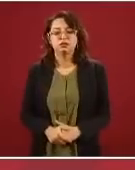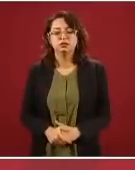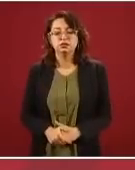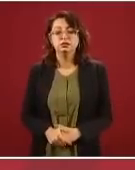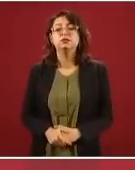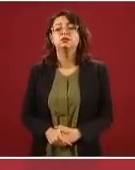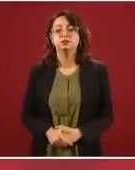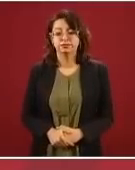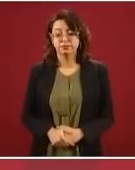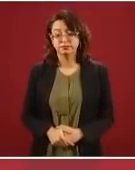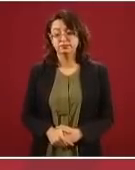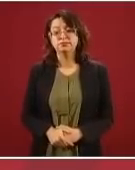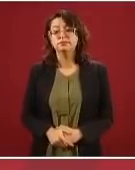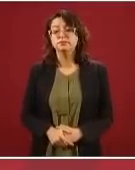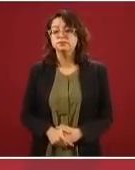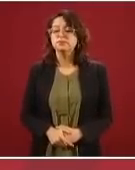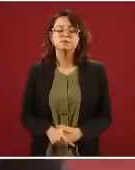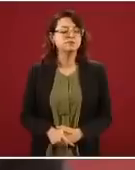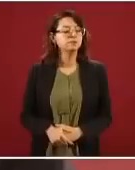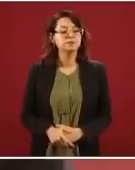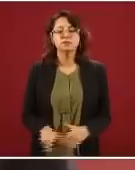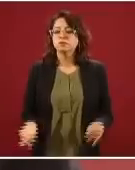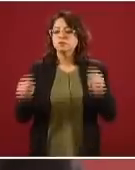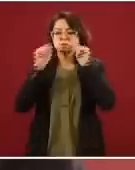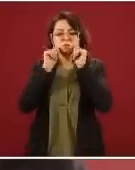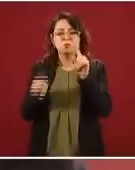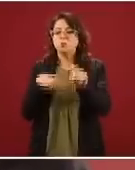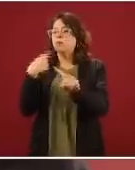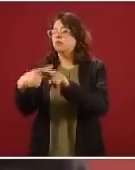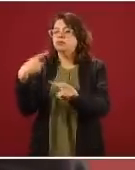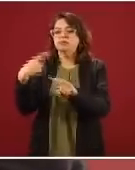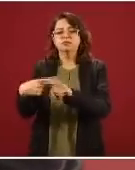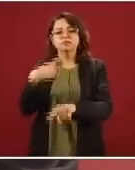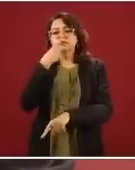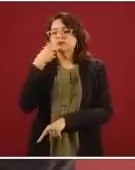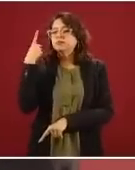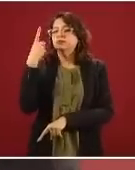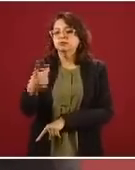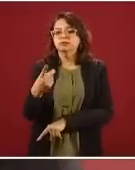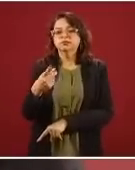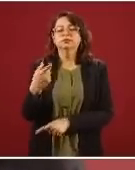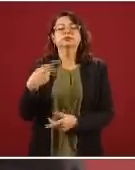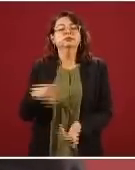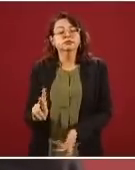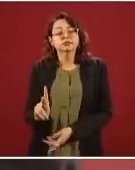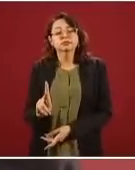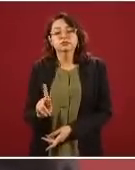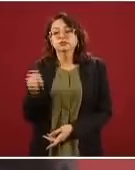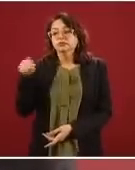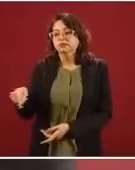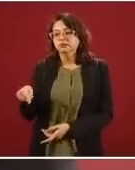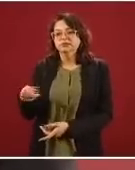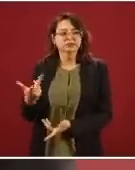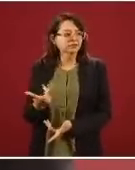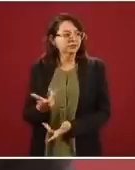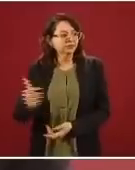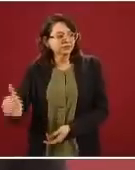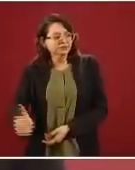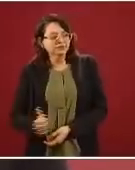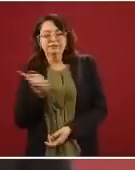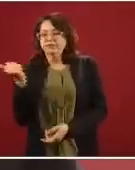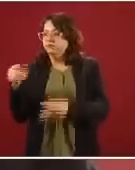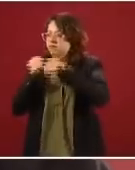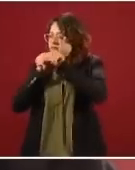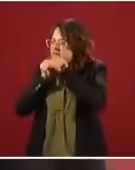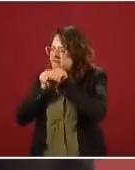Sí, haya salido de quien haya salido, pero le dieron vuelo, porque todo